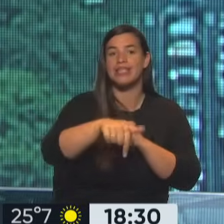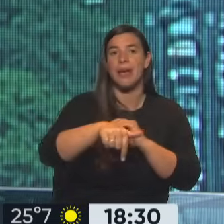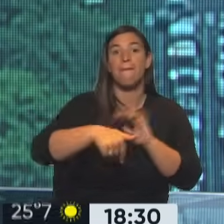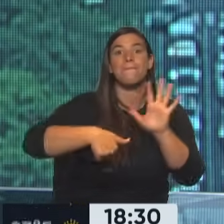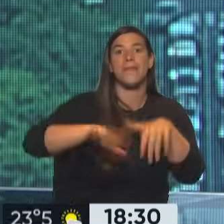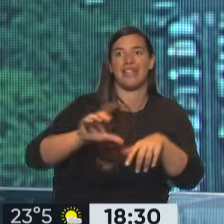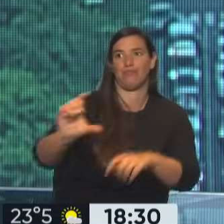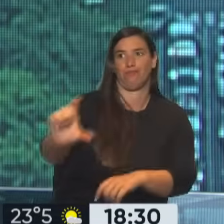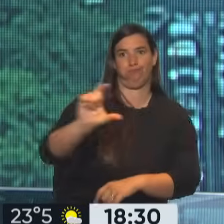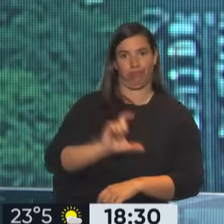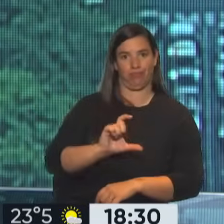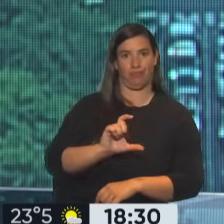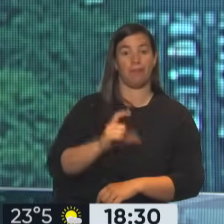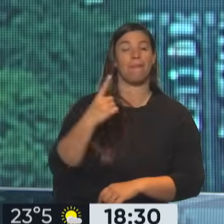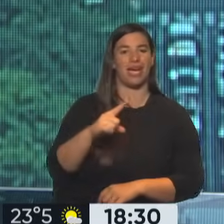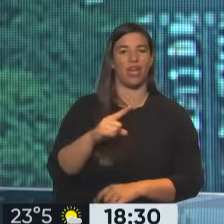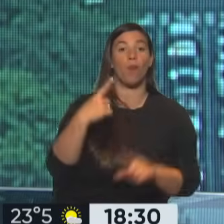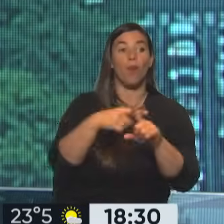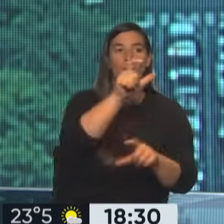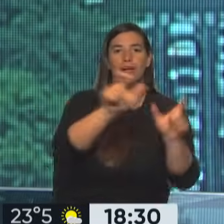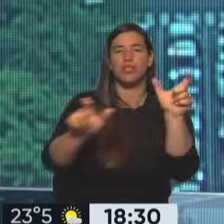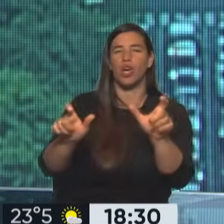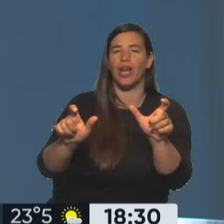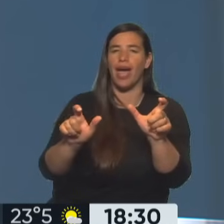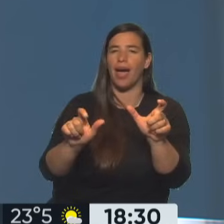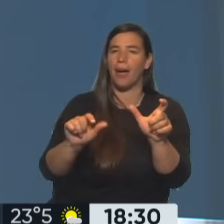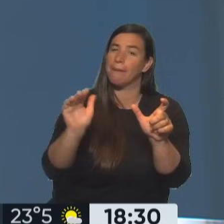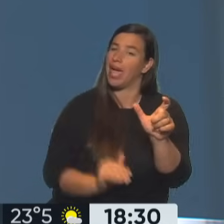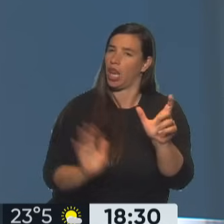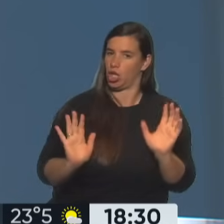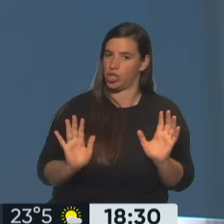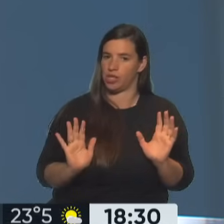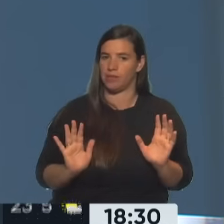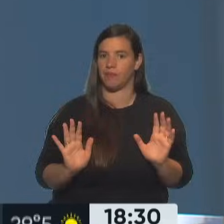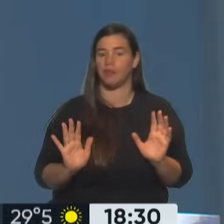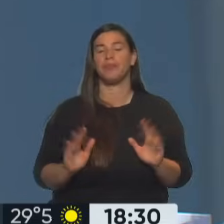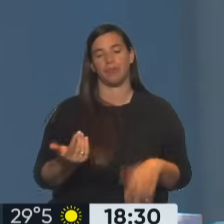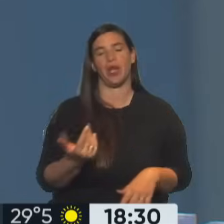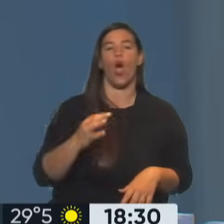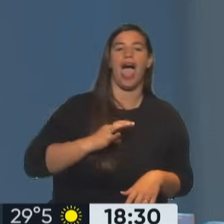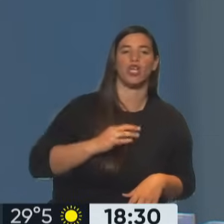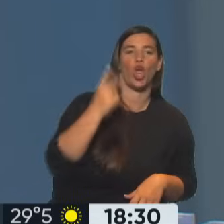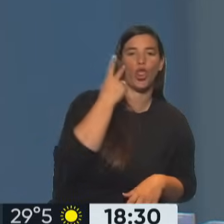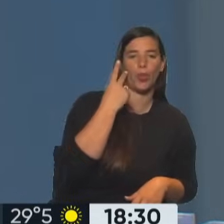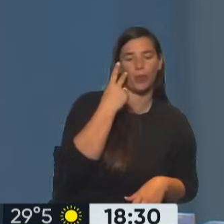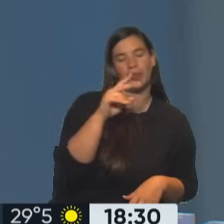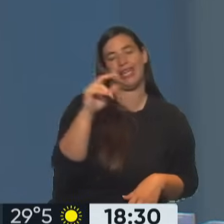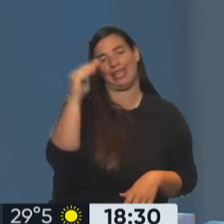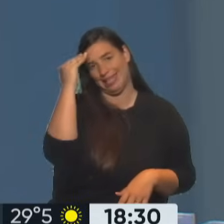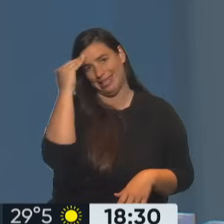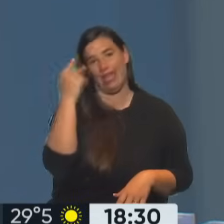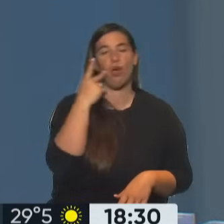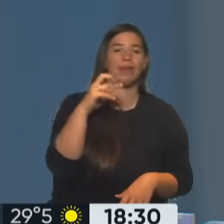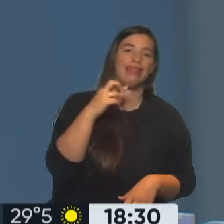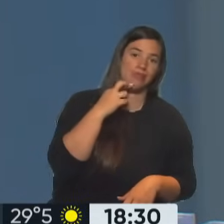menos recibe por habitante. Pero compañerito, entre el 15 y el 19 tuvieron nación, provincia y Buenos Aires.